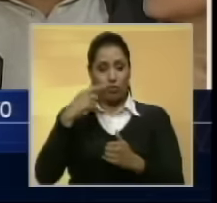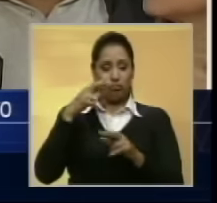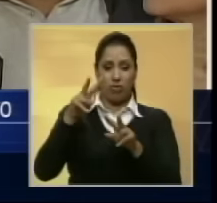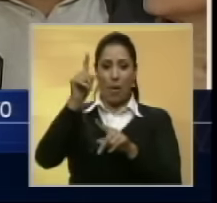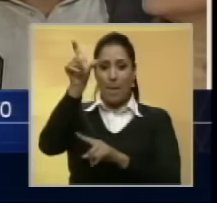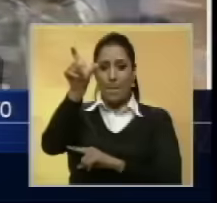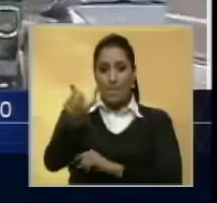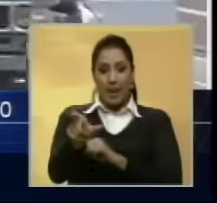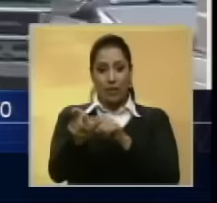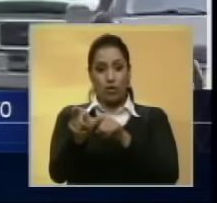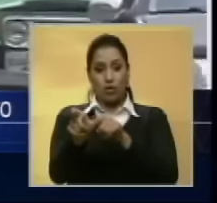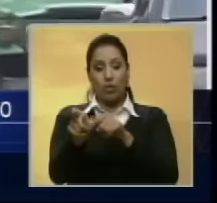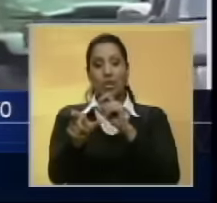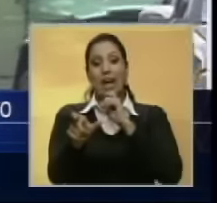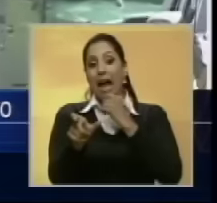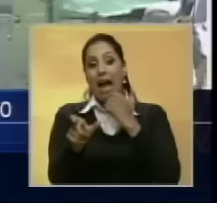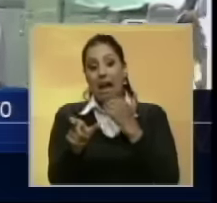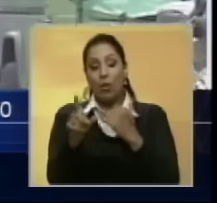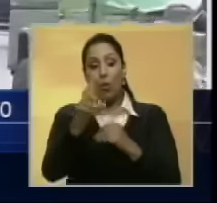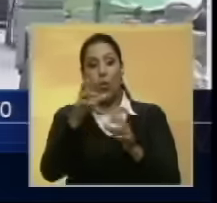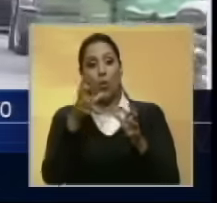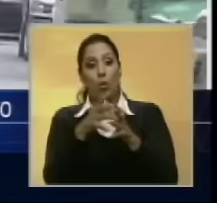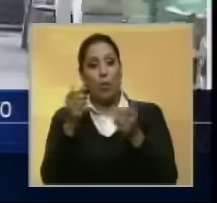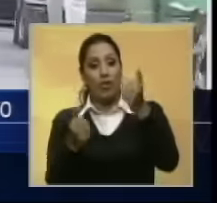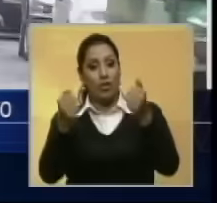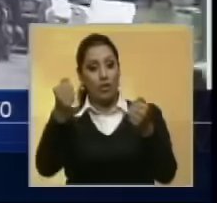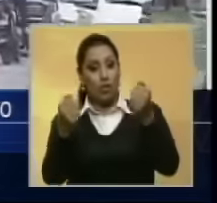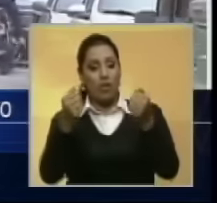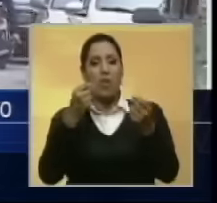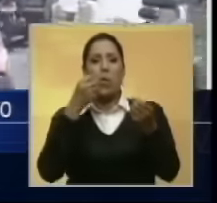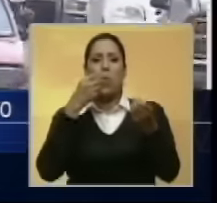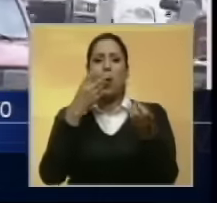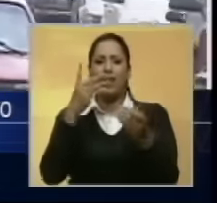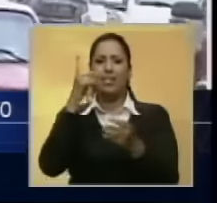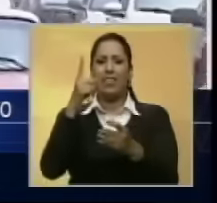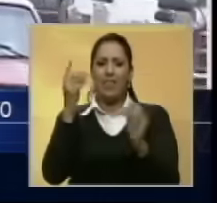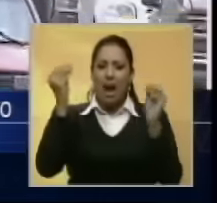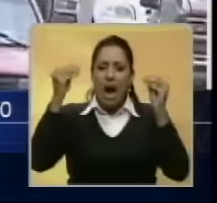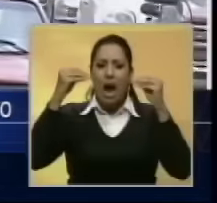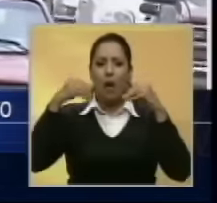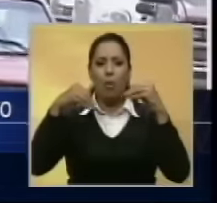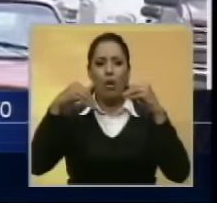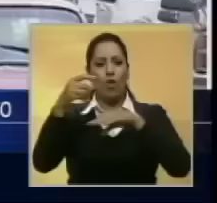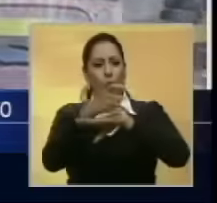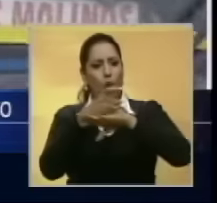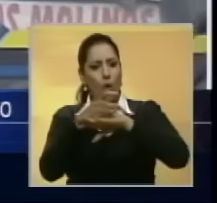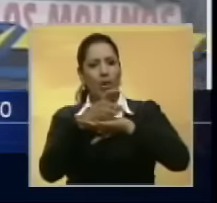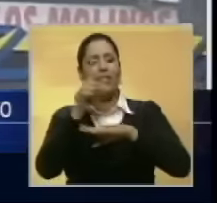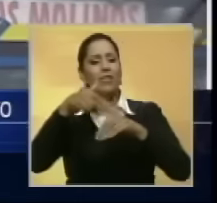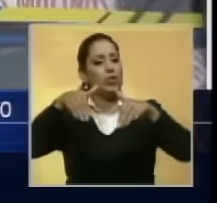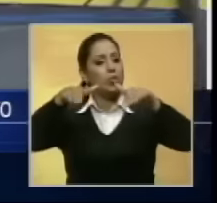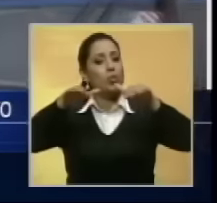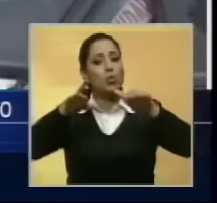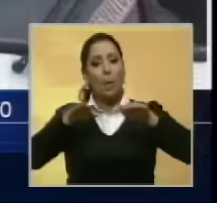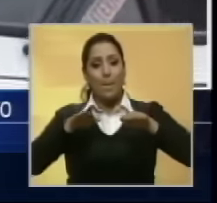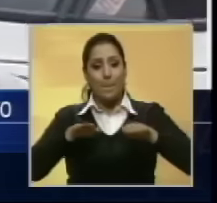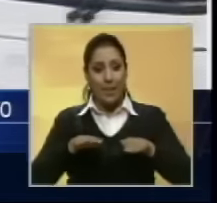un funcionario o un dirigente de transporte salió diciendo que había un acuerdo a nivel de gobierno donde se